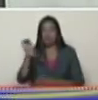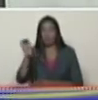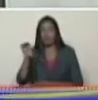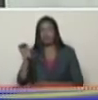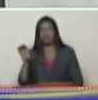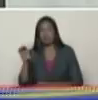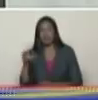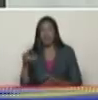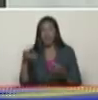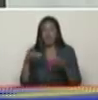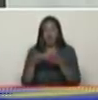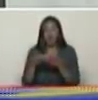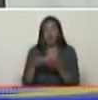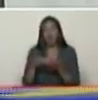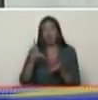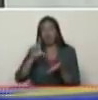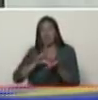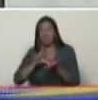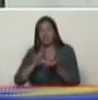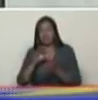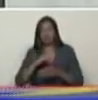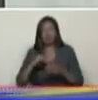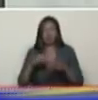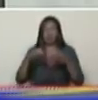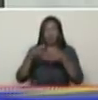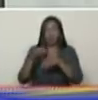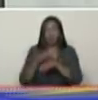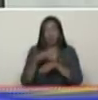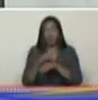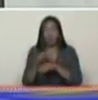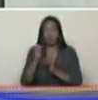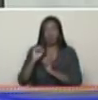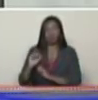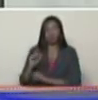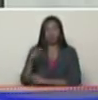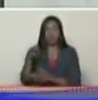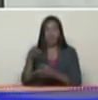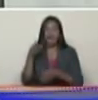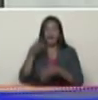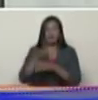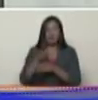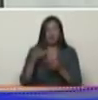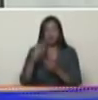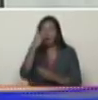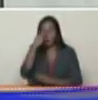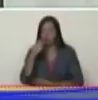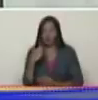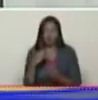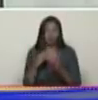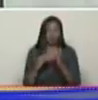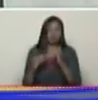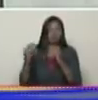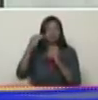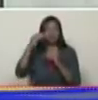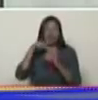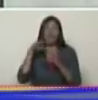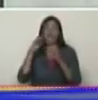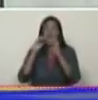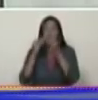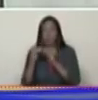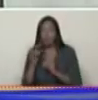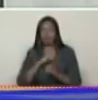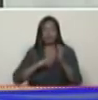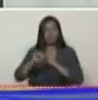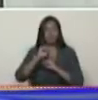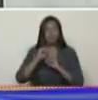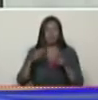Grupo de Lima, donde los gobiernos antipopulares y neoliberales han llevado la pobreza a su extremo. Aquí hay un modelo que se defiende